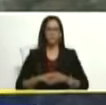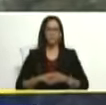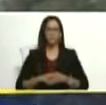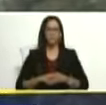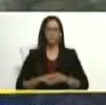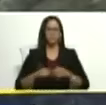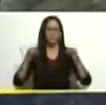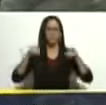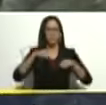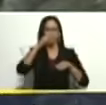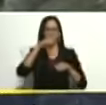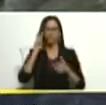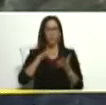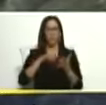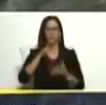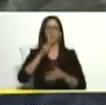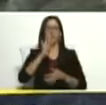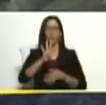este año 2024,